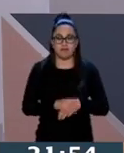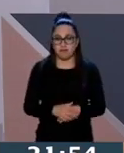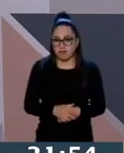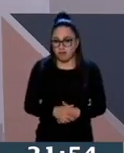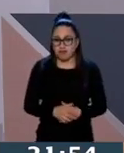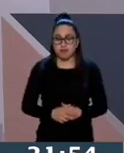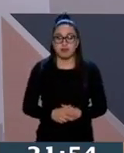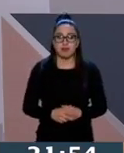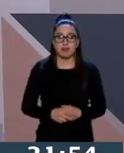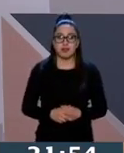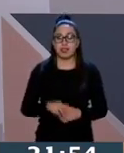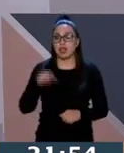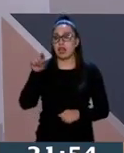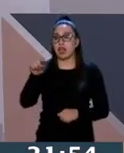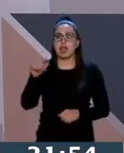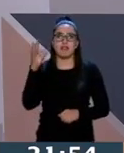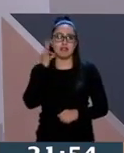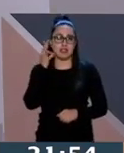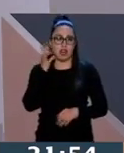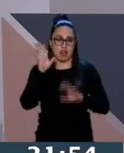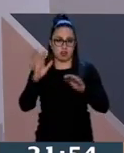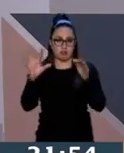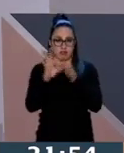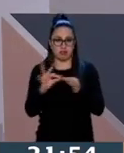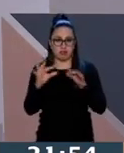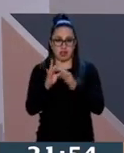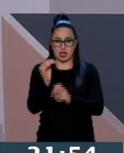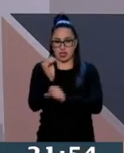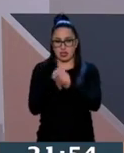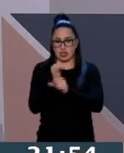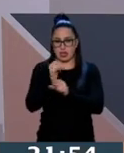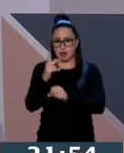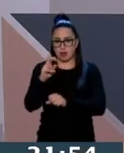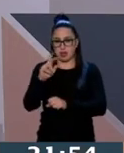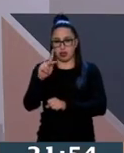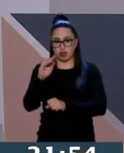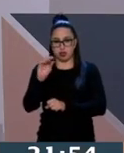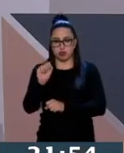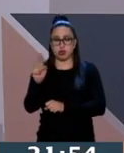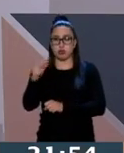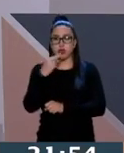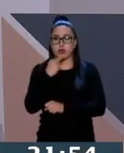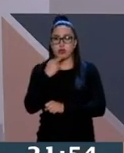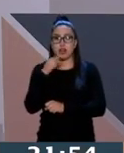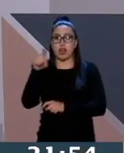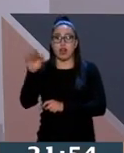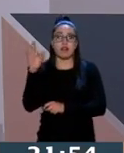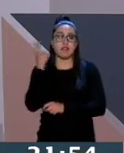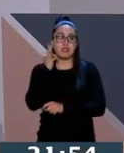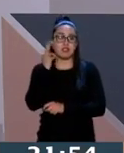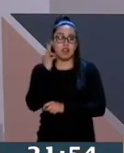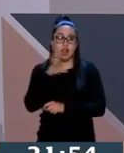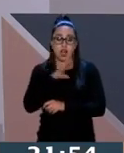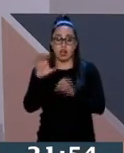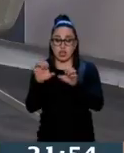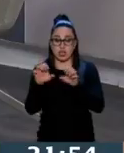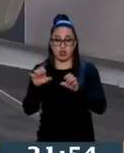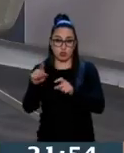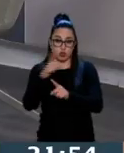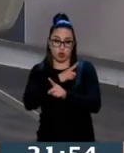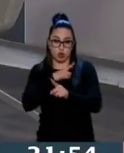de la Fiscalía es además muy indicativo porque la Fiscalía, digamos, no trabaja en aislado. Tiene un equipo